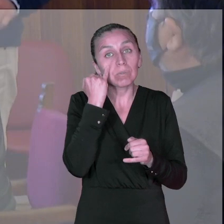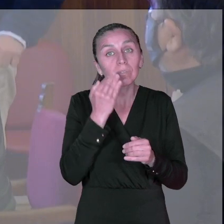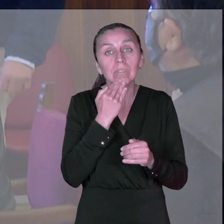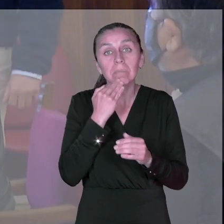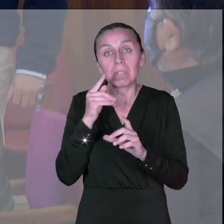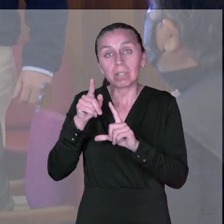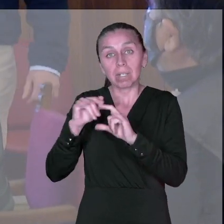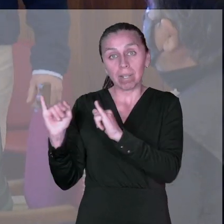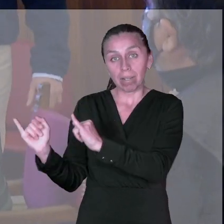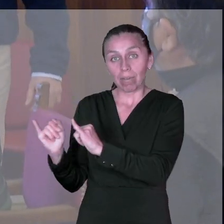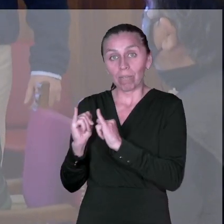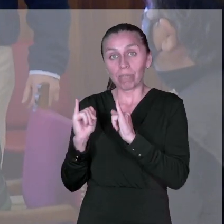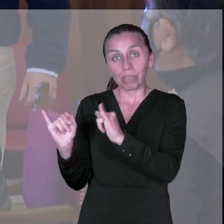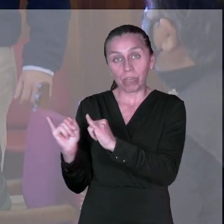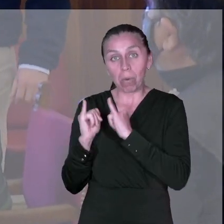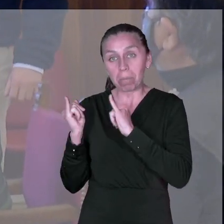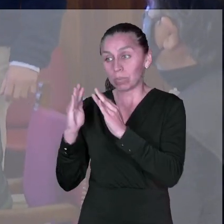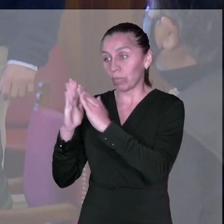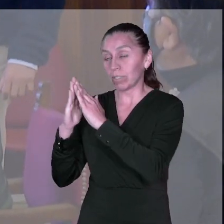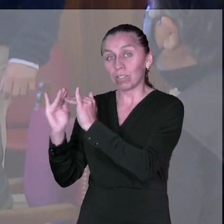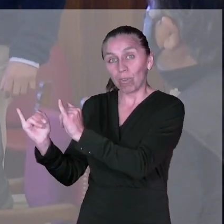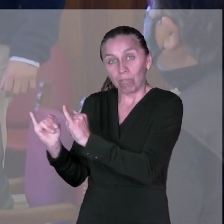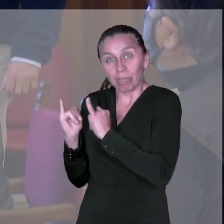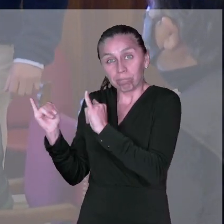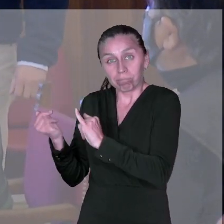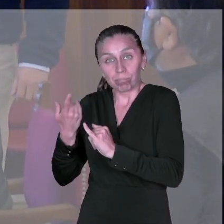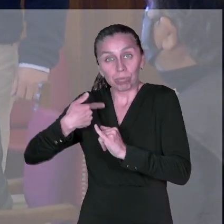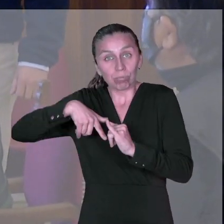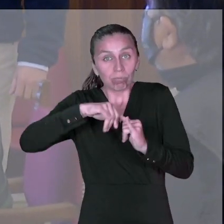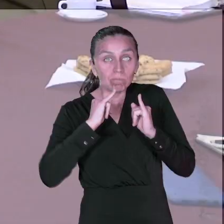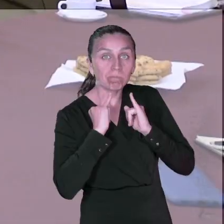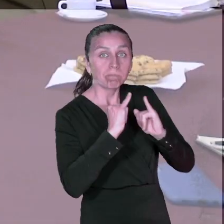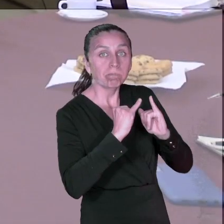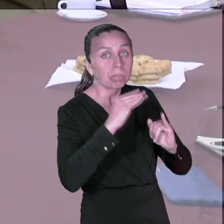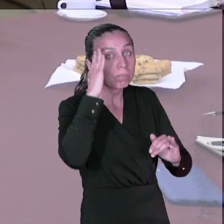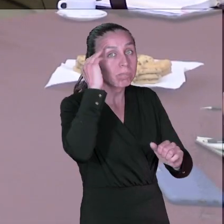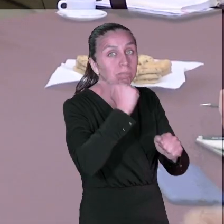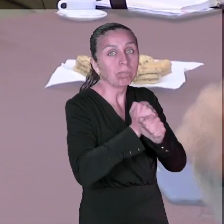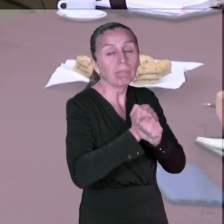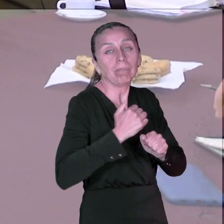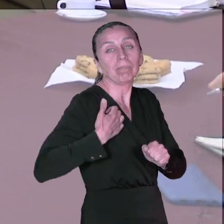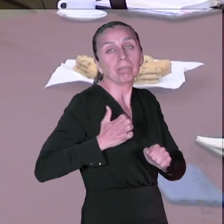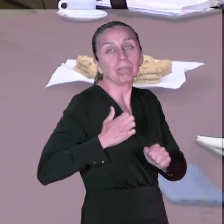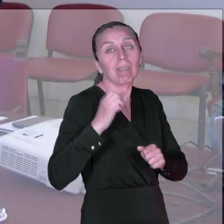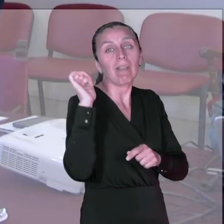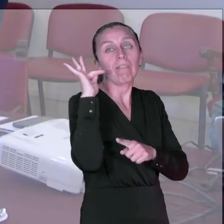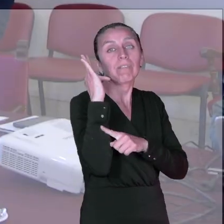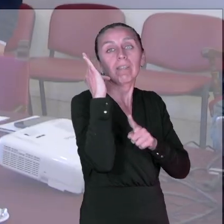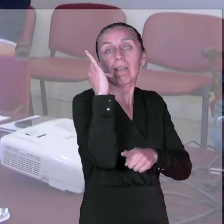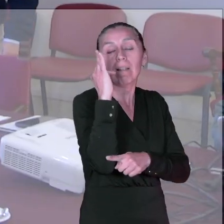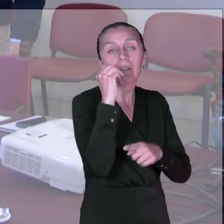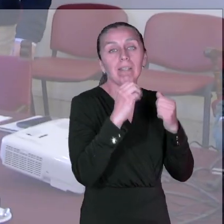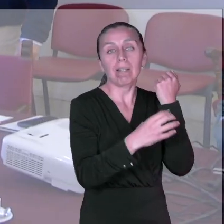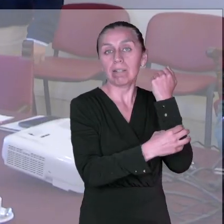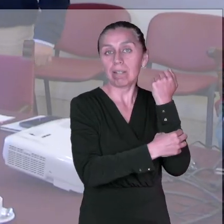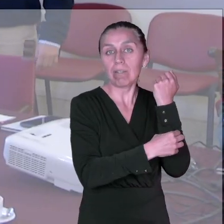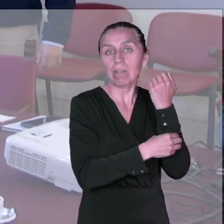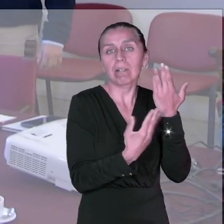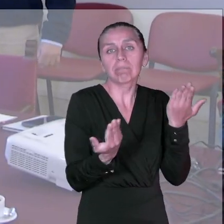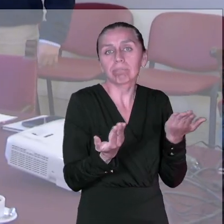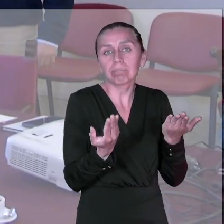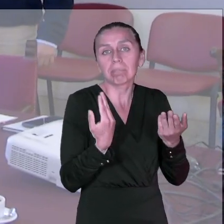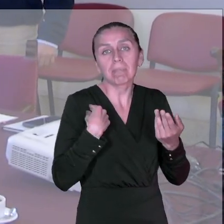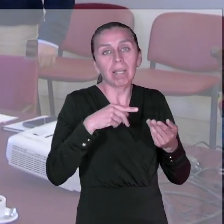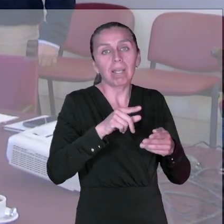entregamos la estadística información que los propios vecinos nos entregan a las diferentes policías a la Fiscalía Regional